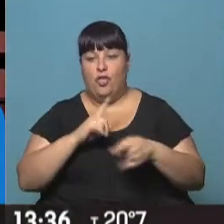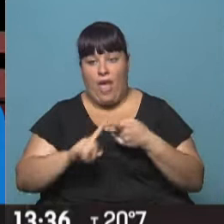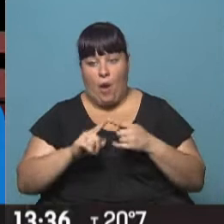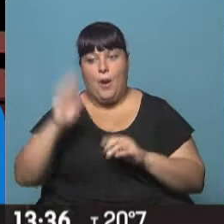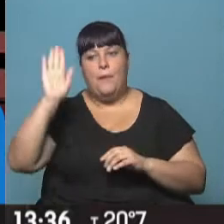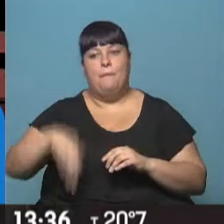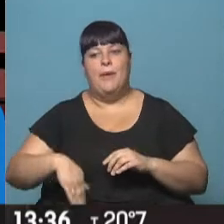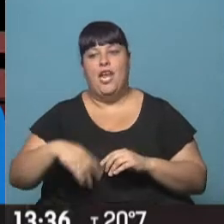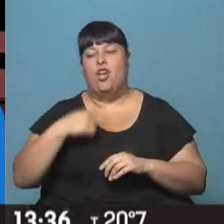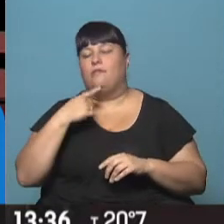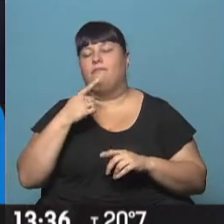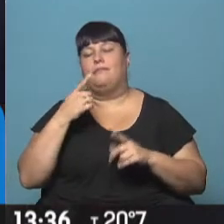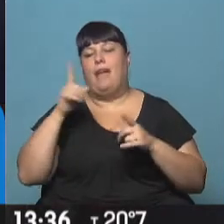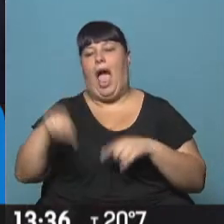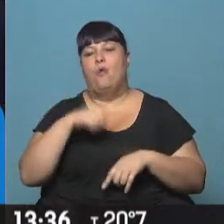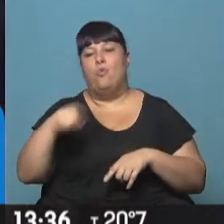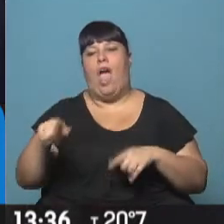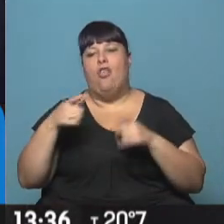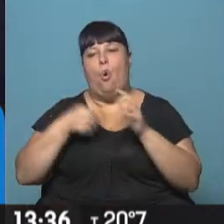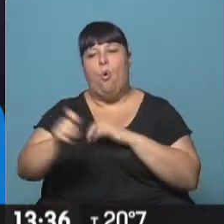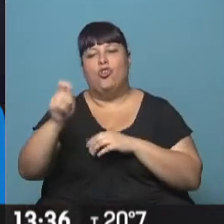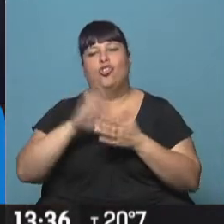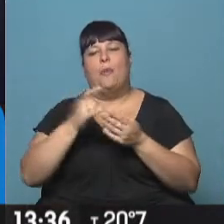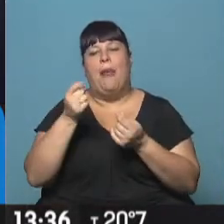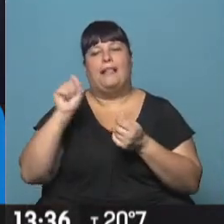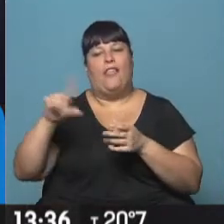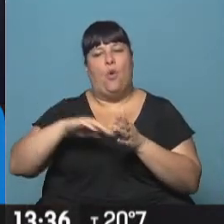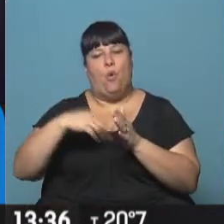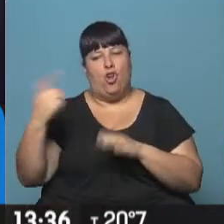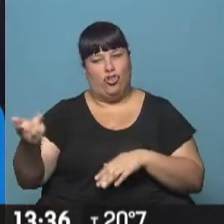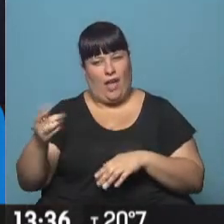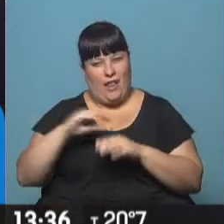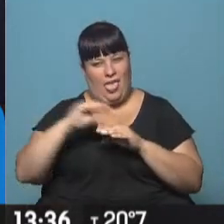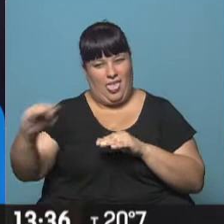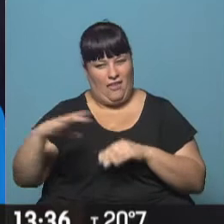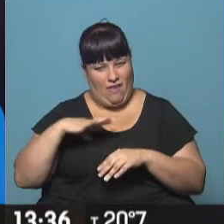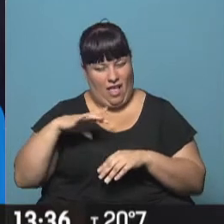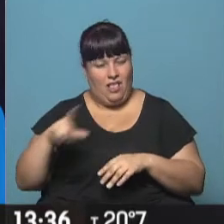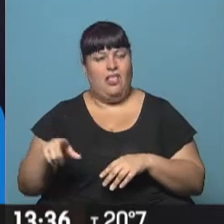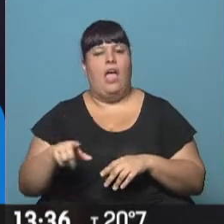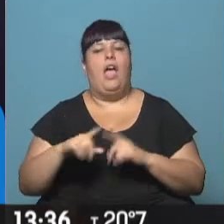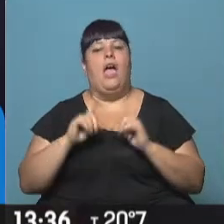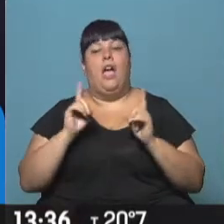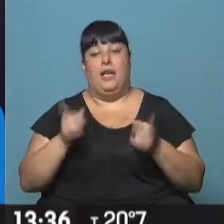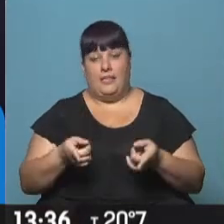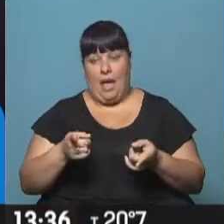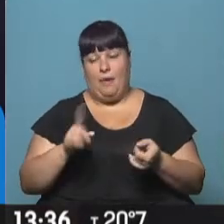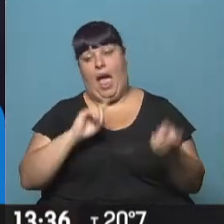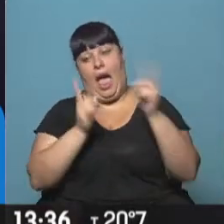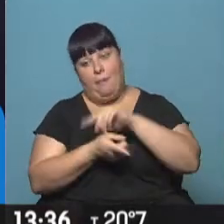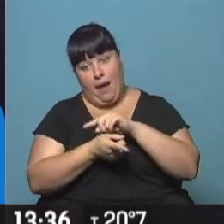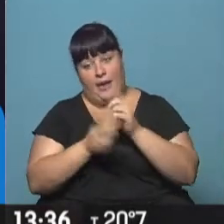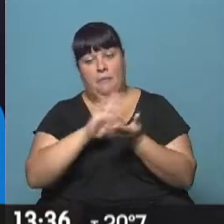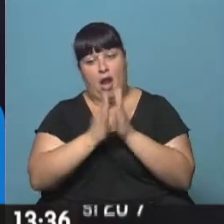dar de baja los reclamos por la vía judicial respecto al fondo del conurbano bonaerense y como contraprestación a